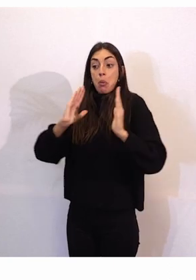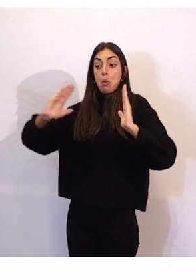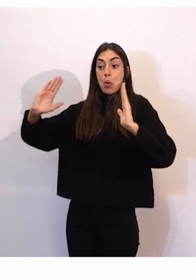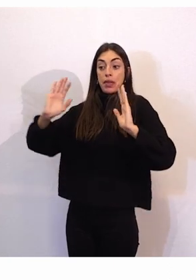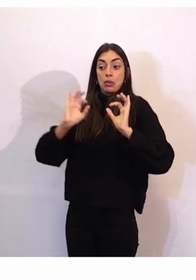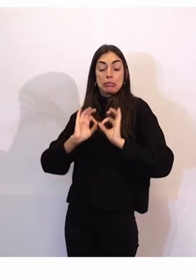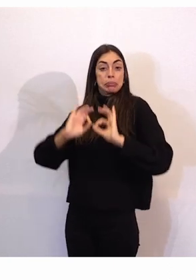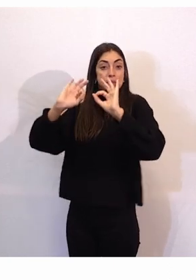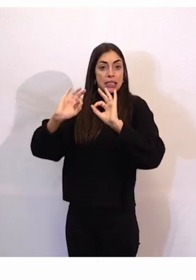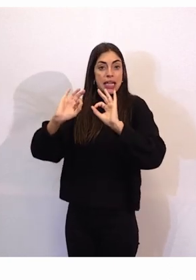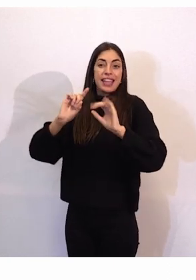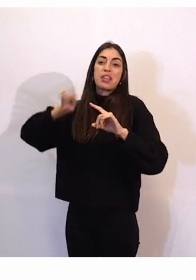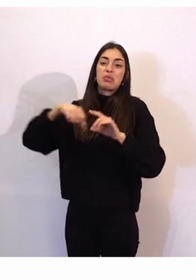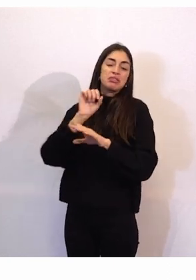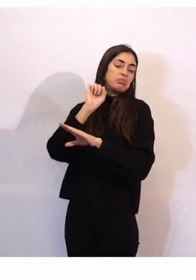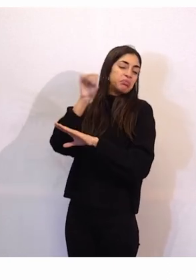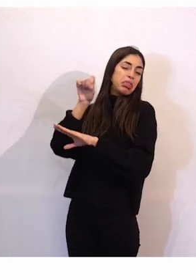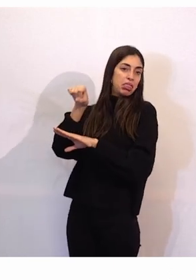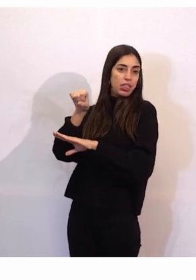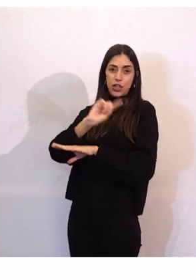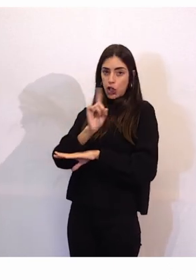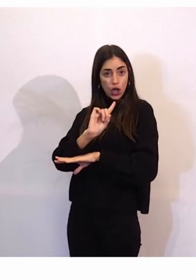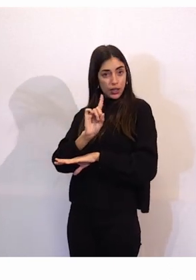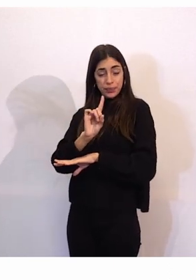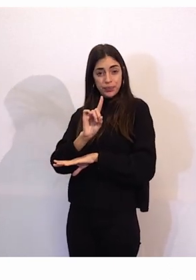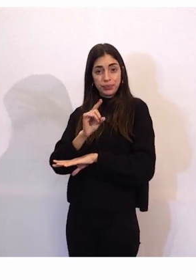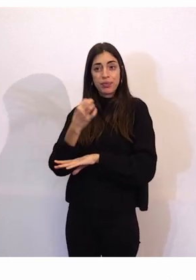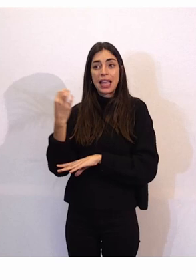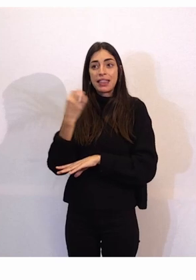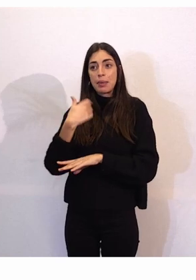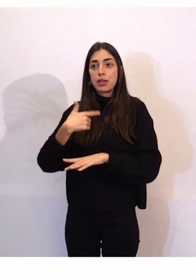que luego no la tengan en cuenta. Quiero decir, todos esos escalones de